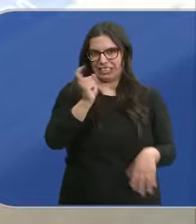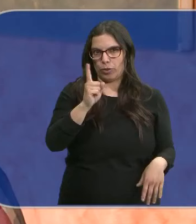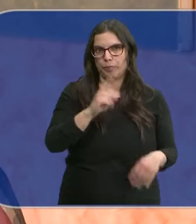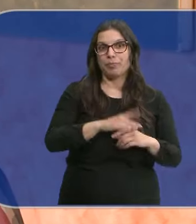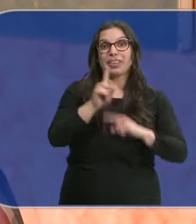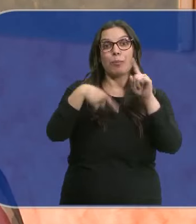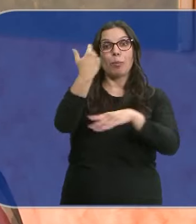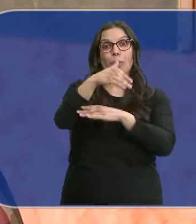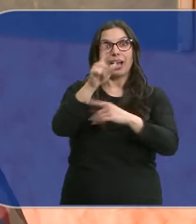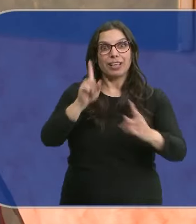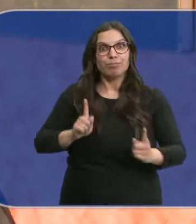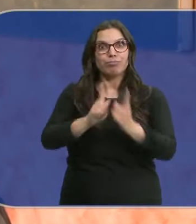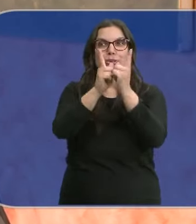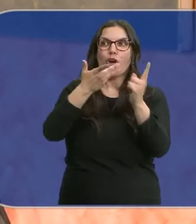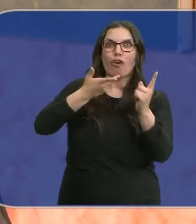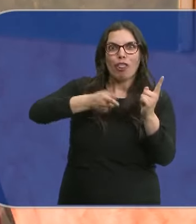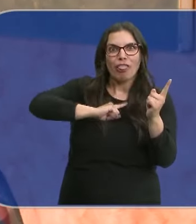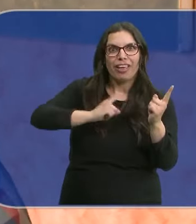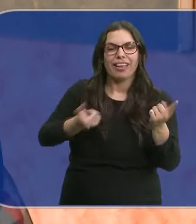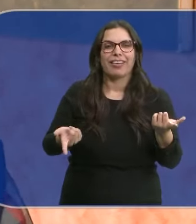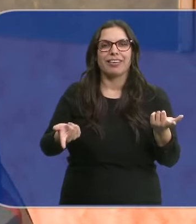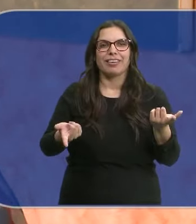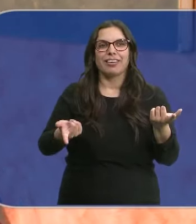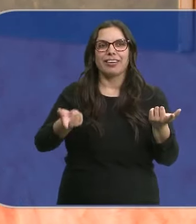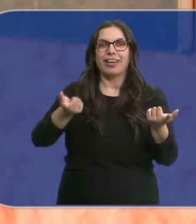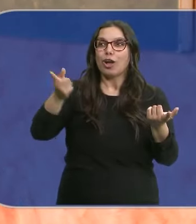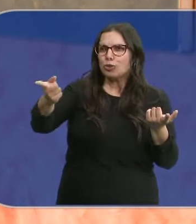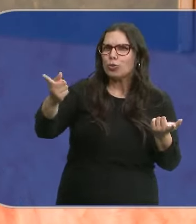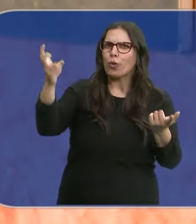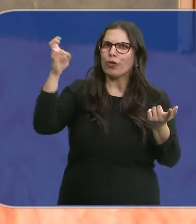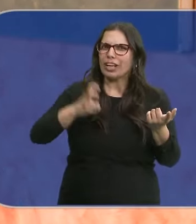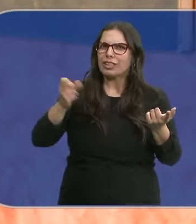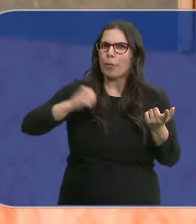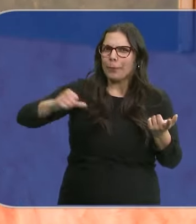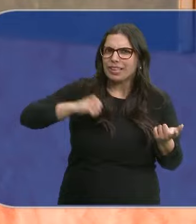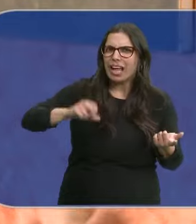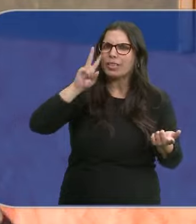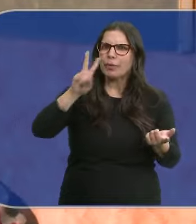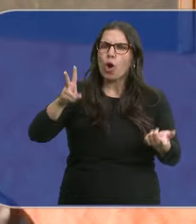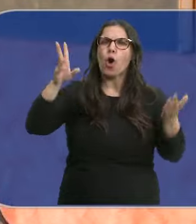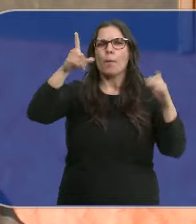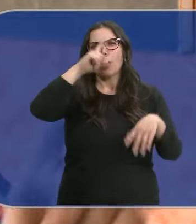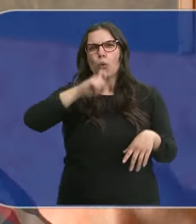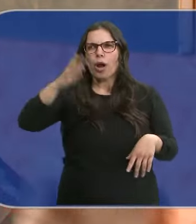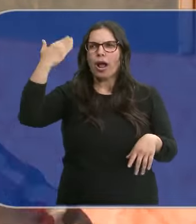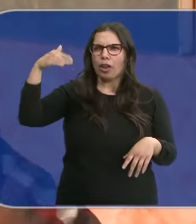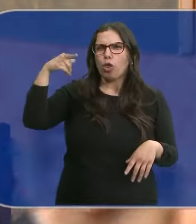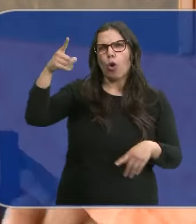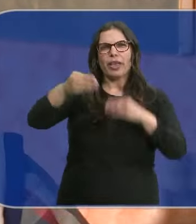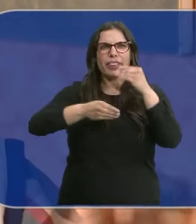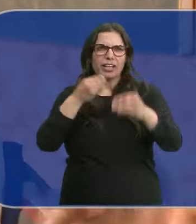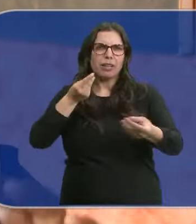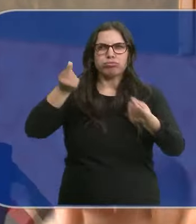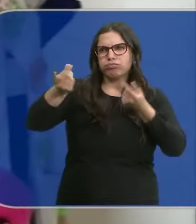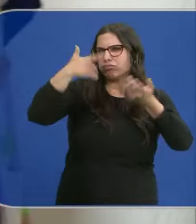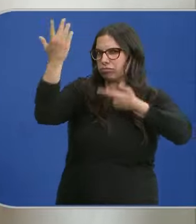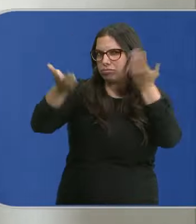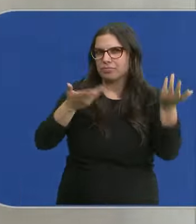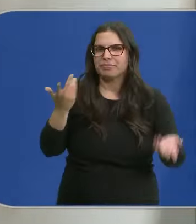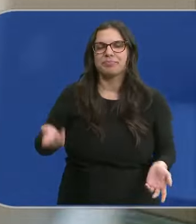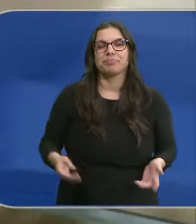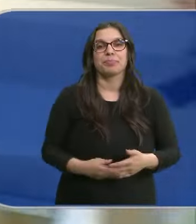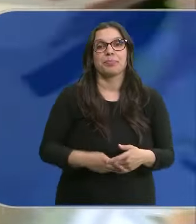por la calle o te conocen y te dicen: si tú estuviste en el hospital, joder, pues me acuerdo que me hicisteis esto y